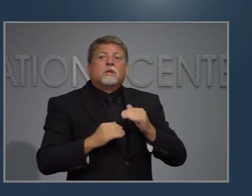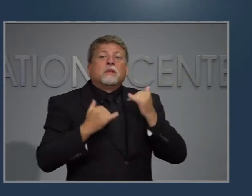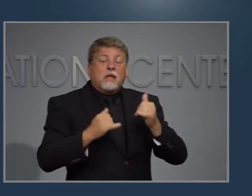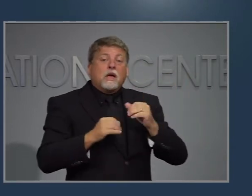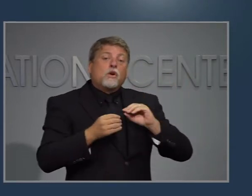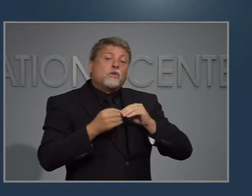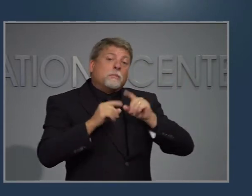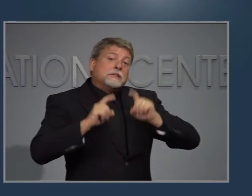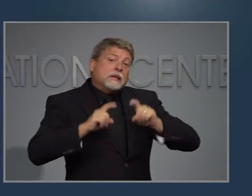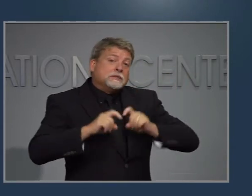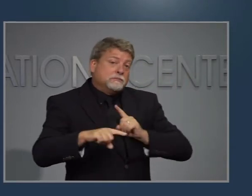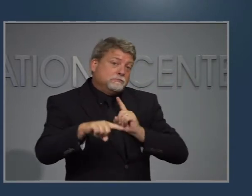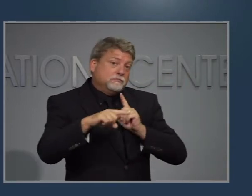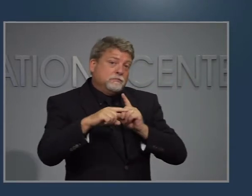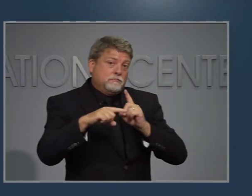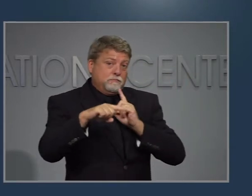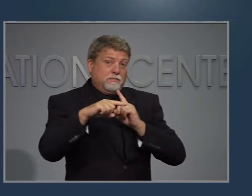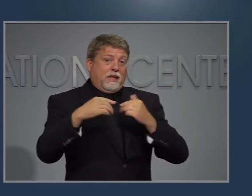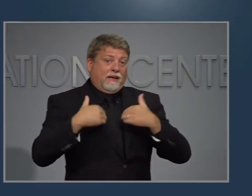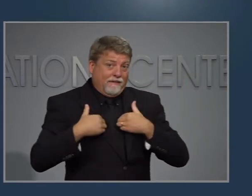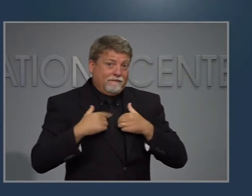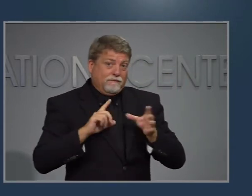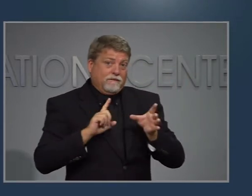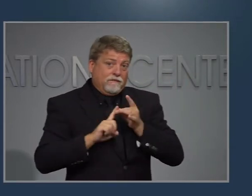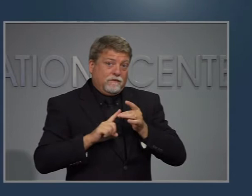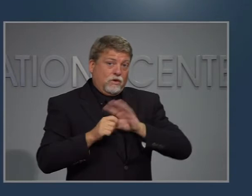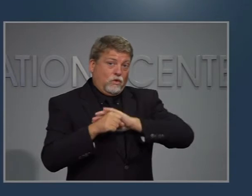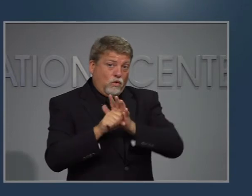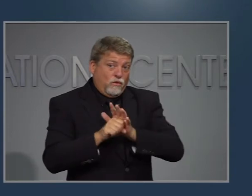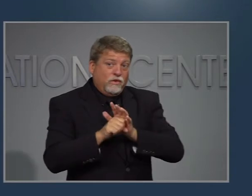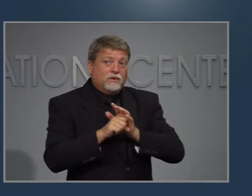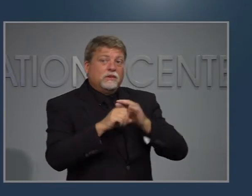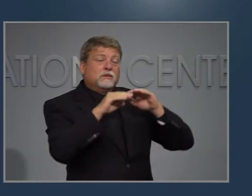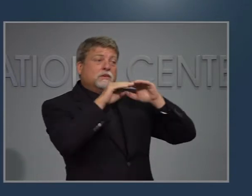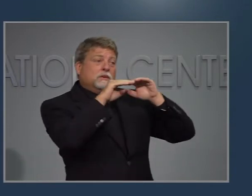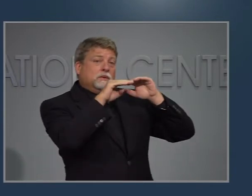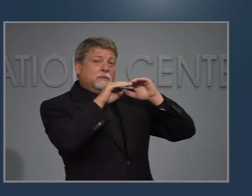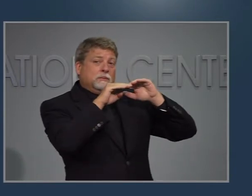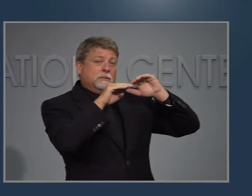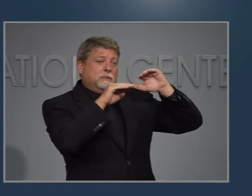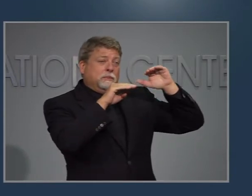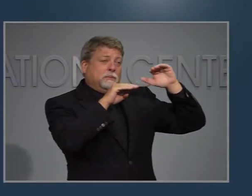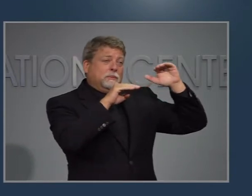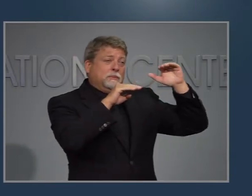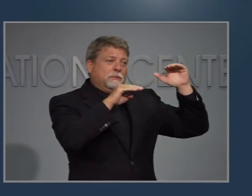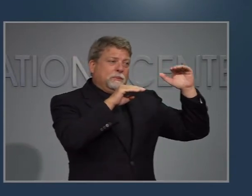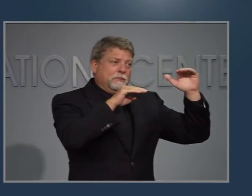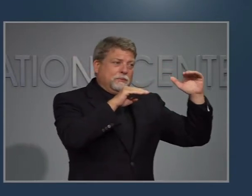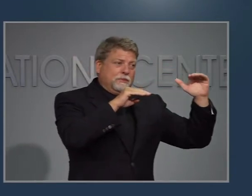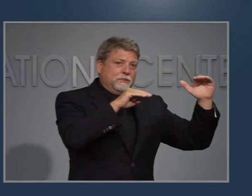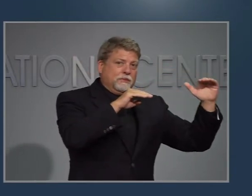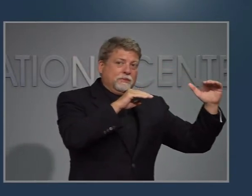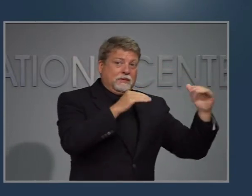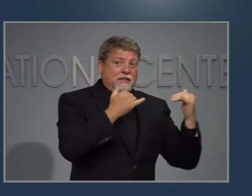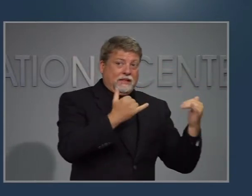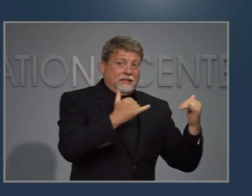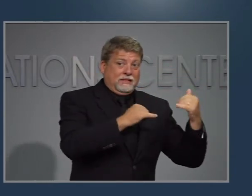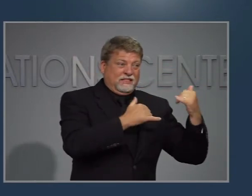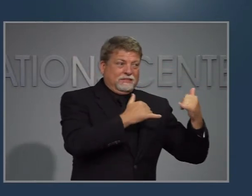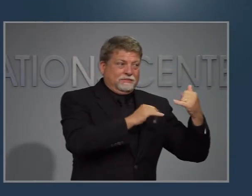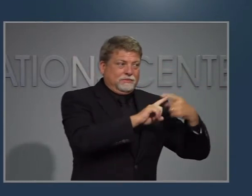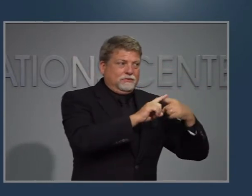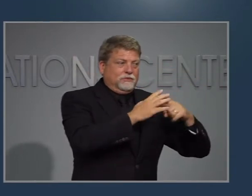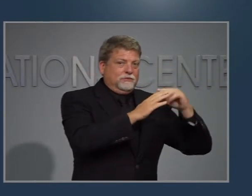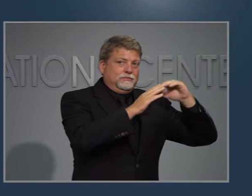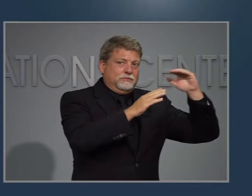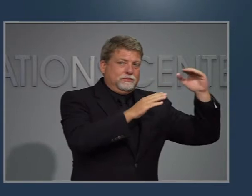positivos. Viendo esta línea amarilla, vemos que el número total de cifras está nivelado entre 7